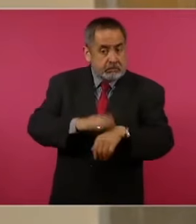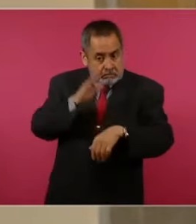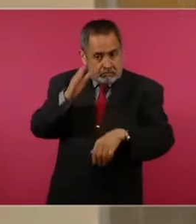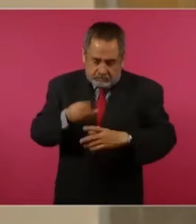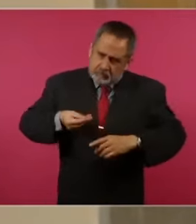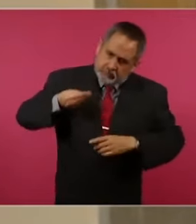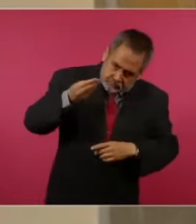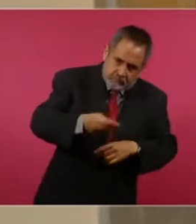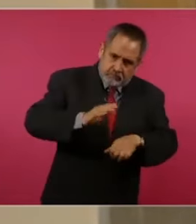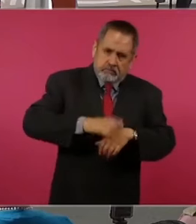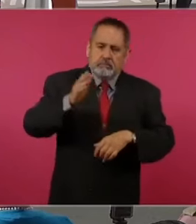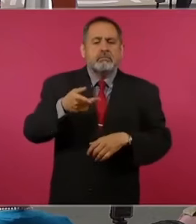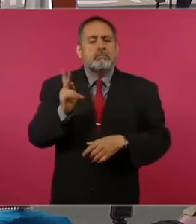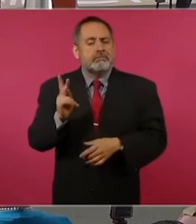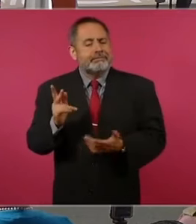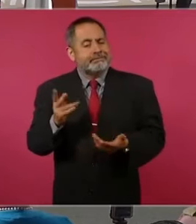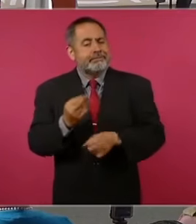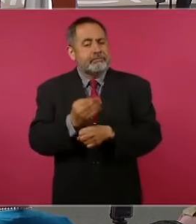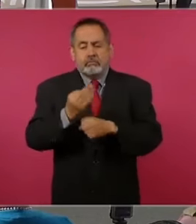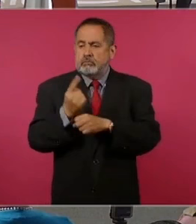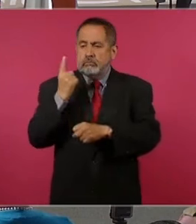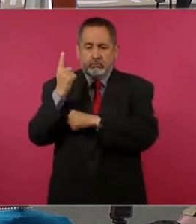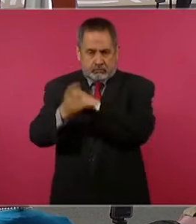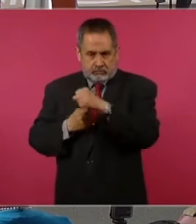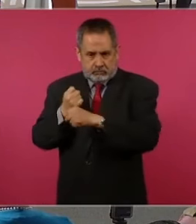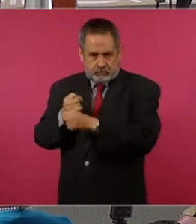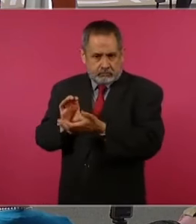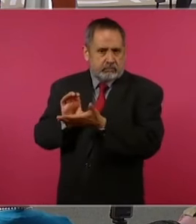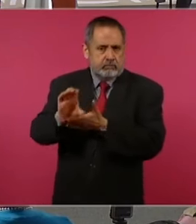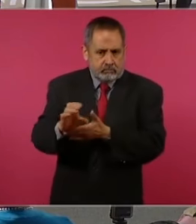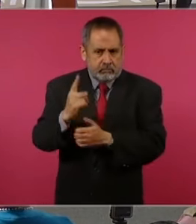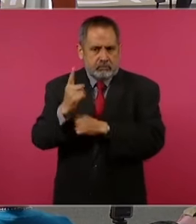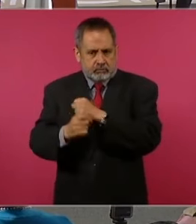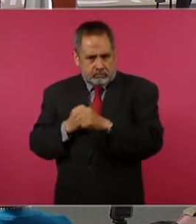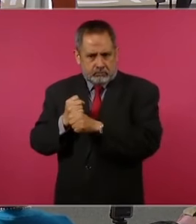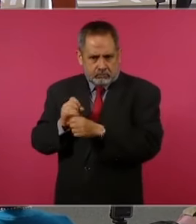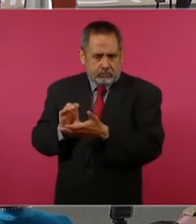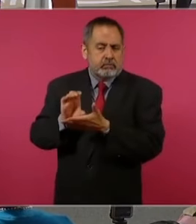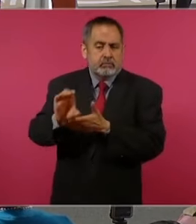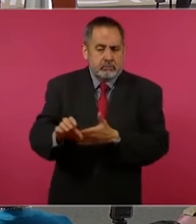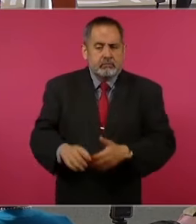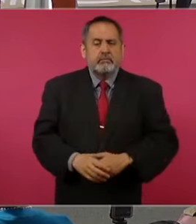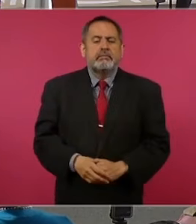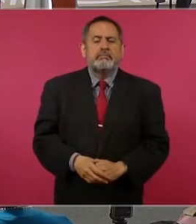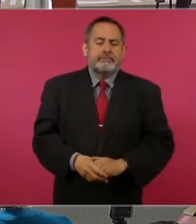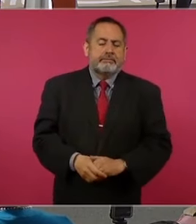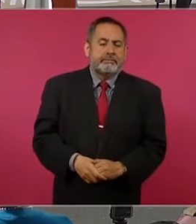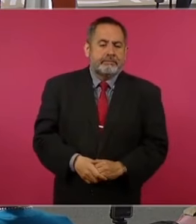etapas. Pero por el momento es un programa anual para el ejercicio de estos recursos.